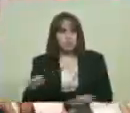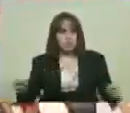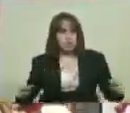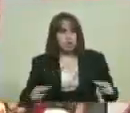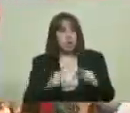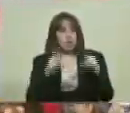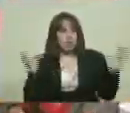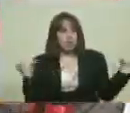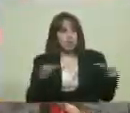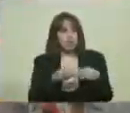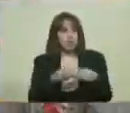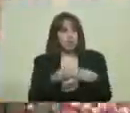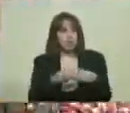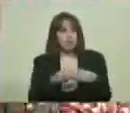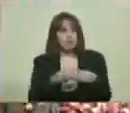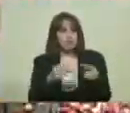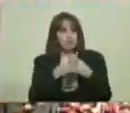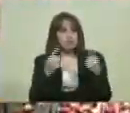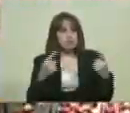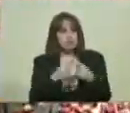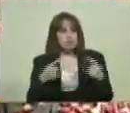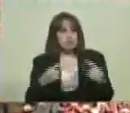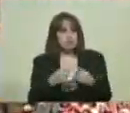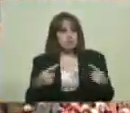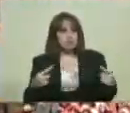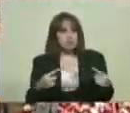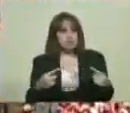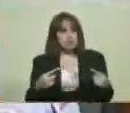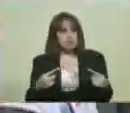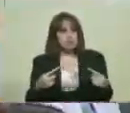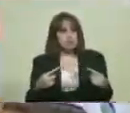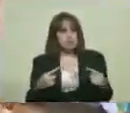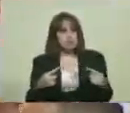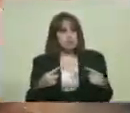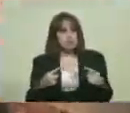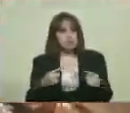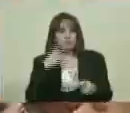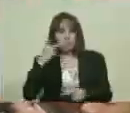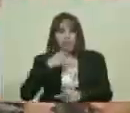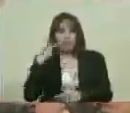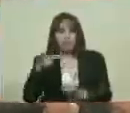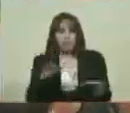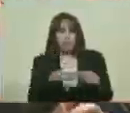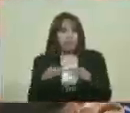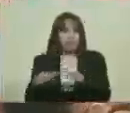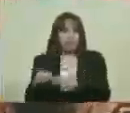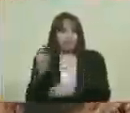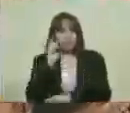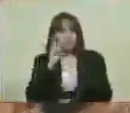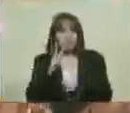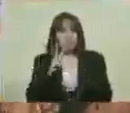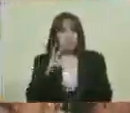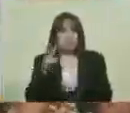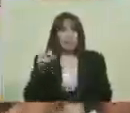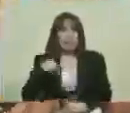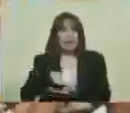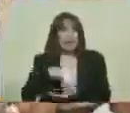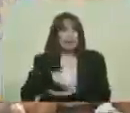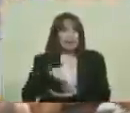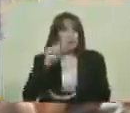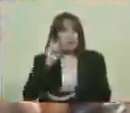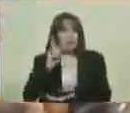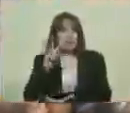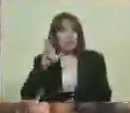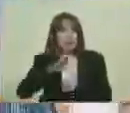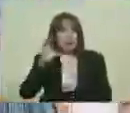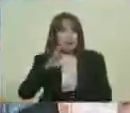encuentros sectoriales con los distintos sectores políticos. Ahí estamos viendo las imágenes cuando estuvimos en Catia, como